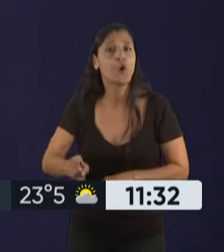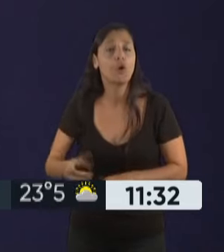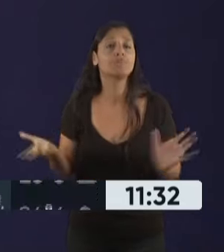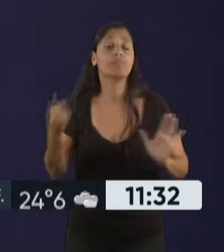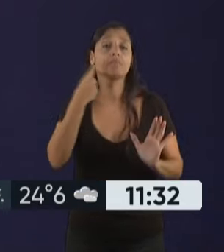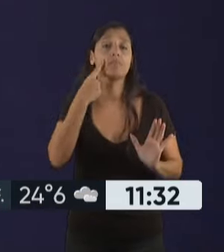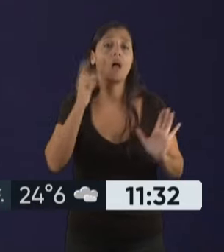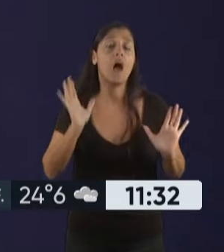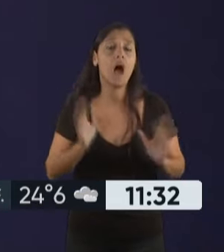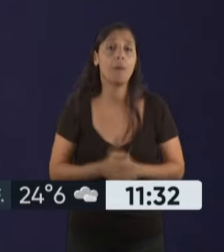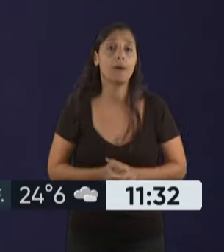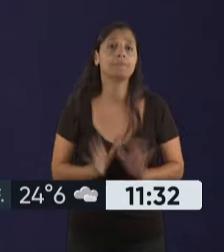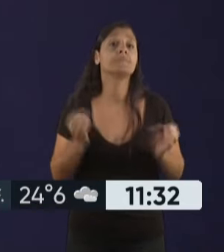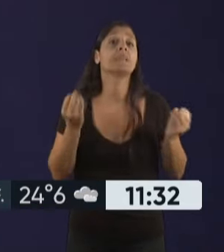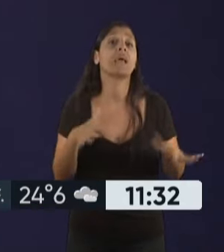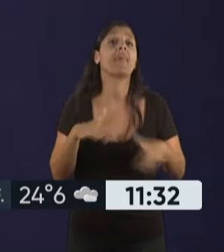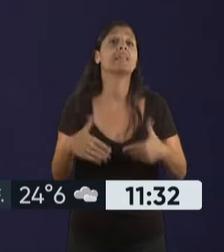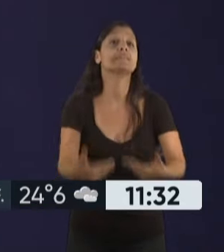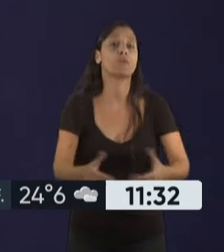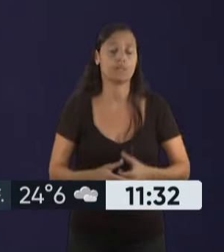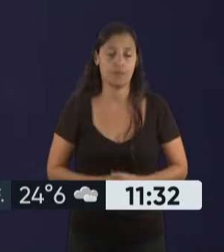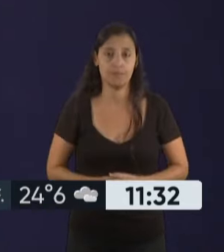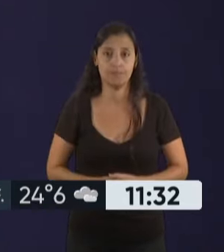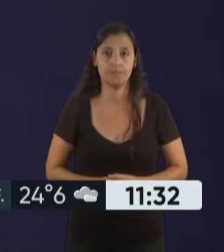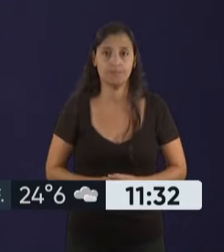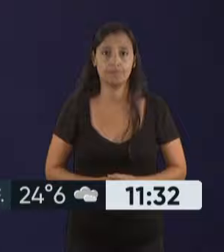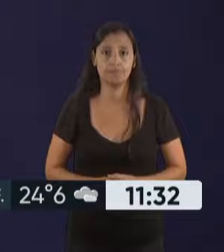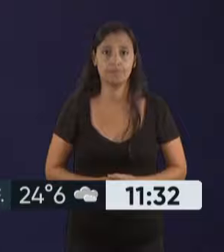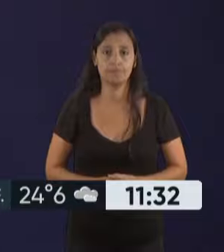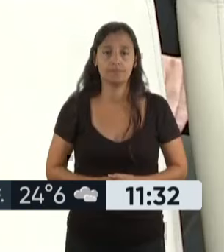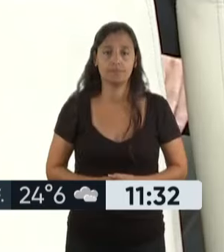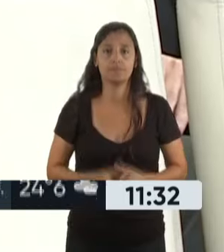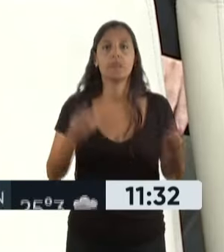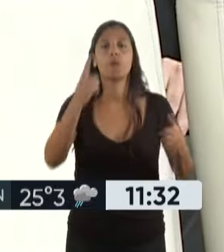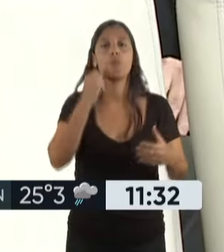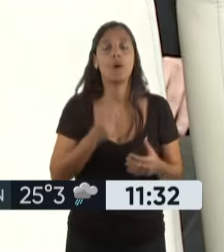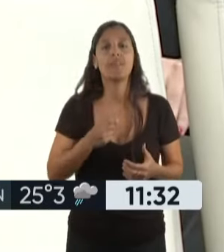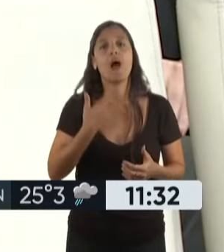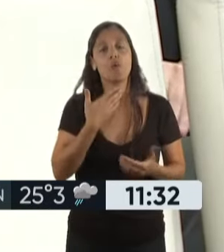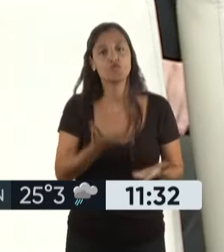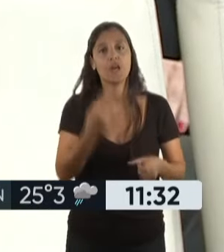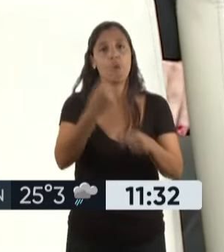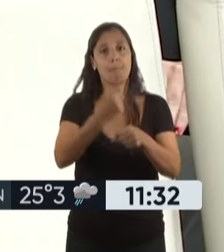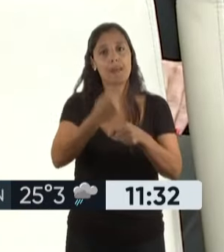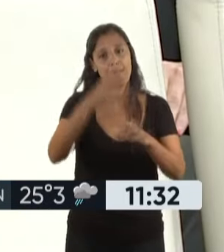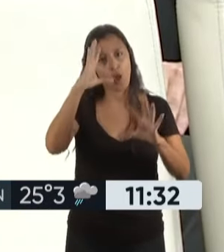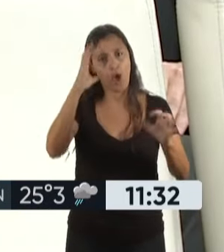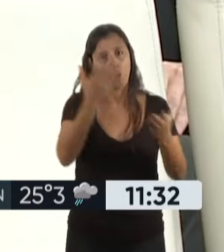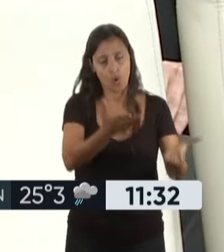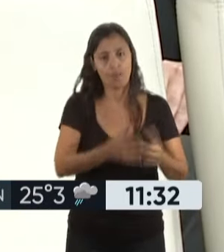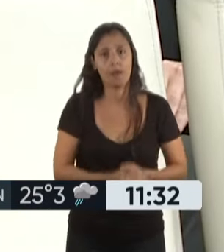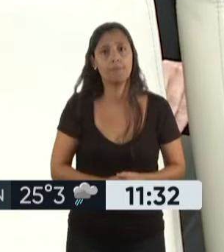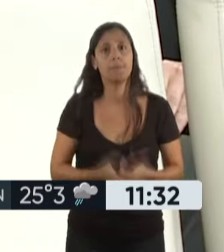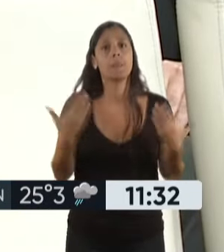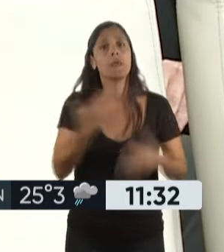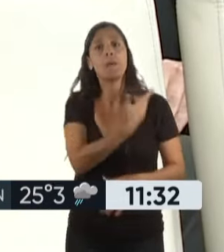cuando se sigan desenvolviendo los hechos buen día Vocero primero recordarle la posibilidad